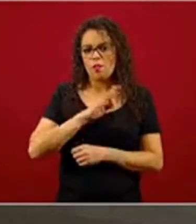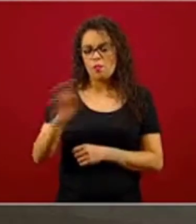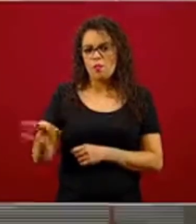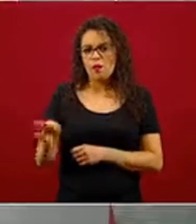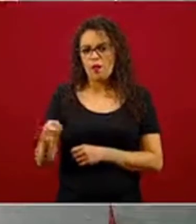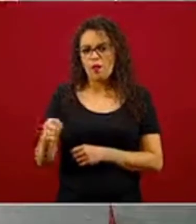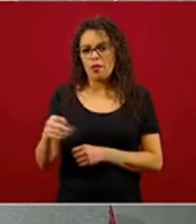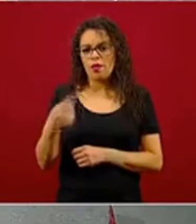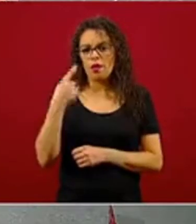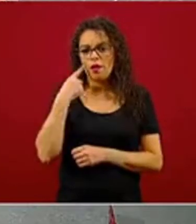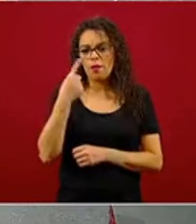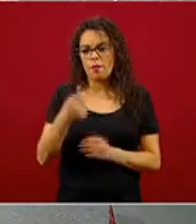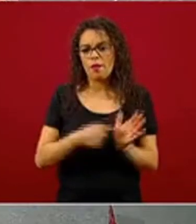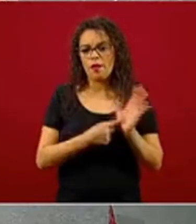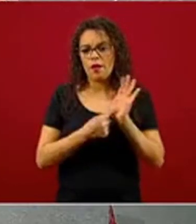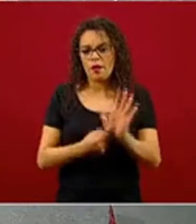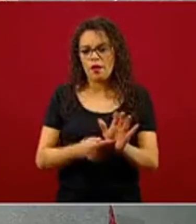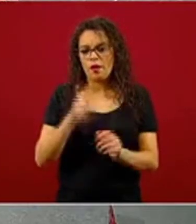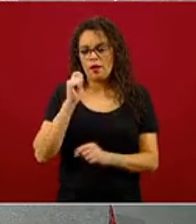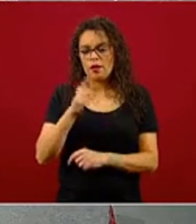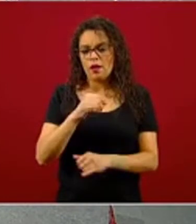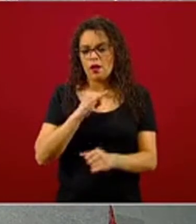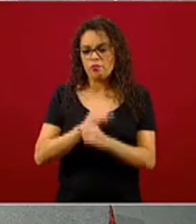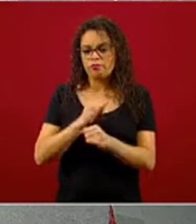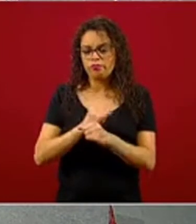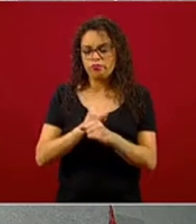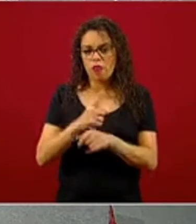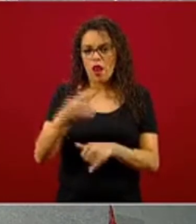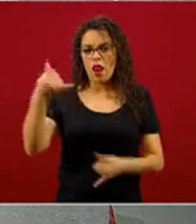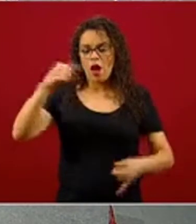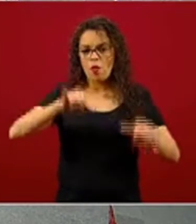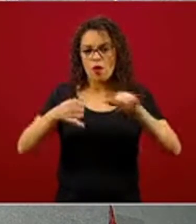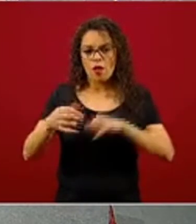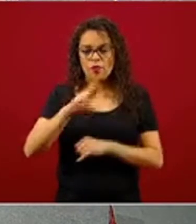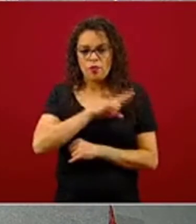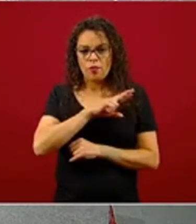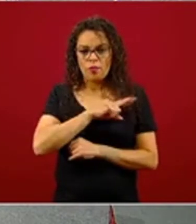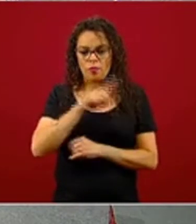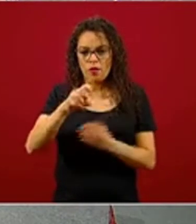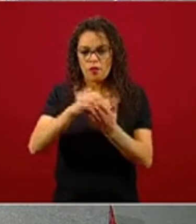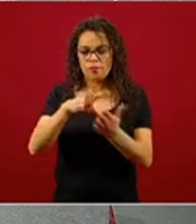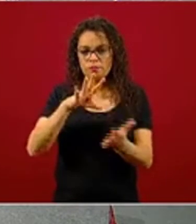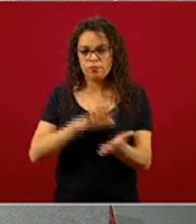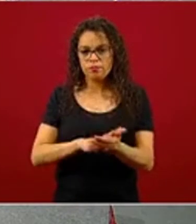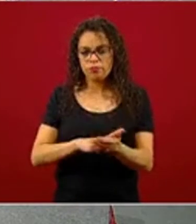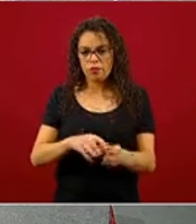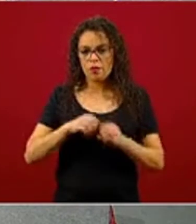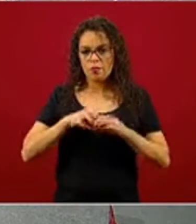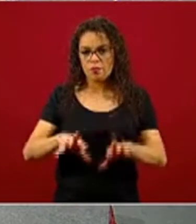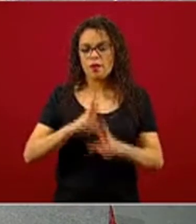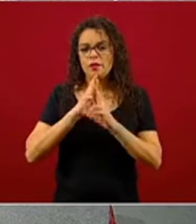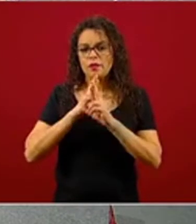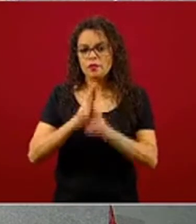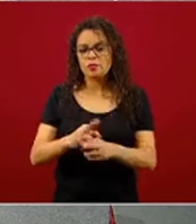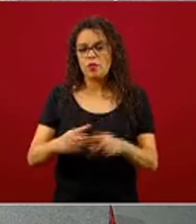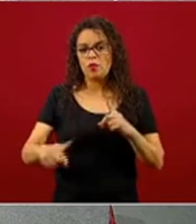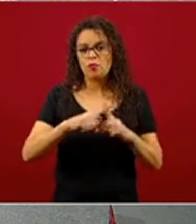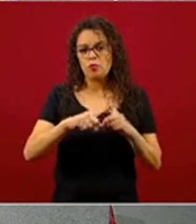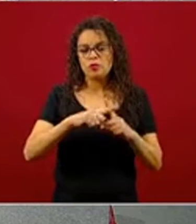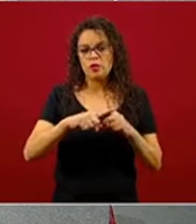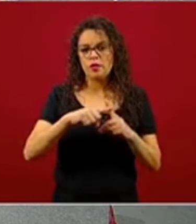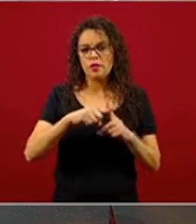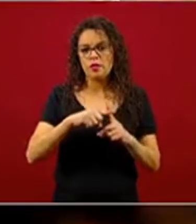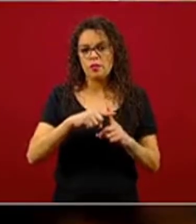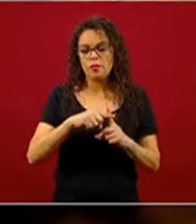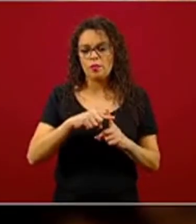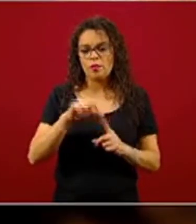plataforma en la que los laboratorios privados van a poder registrar ya los resultados positivos que emiten? Si no sé, el próximo viernes